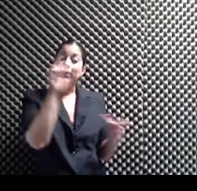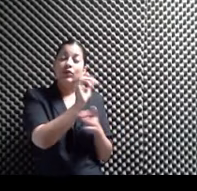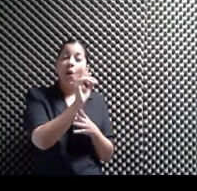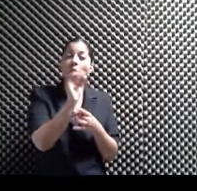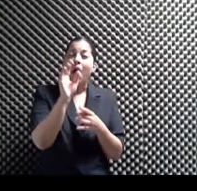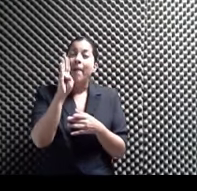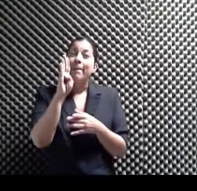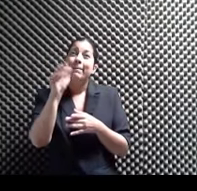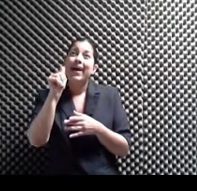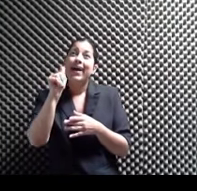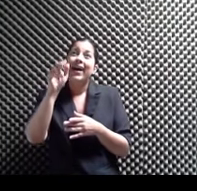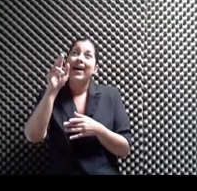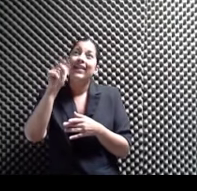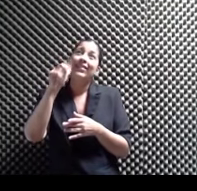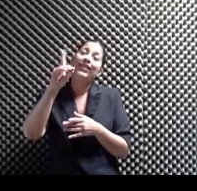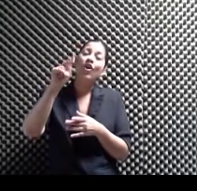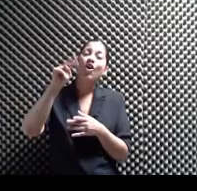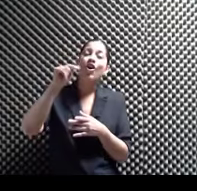Una persona Que toca bandoneón